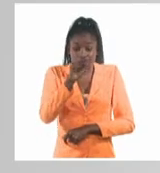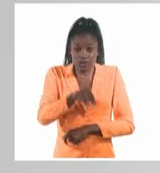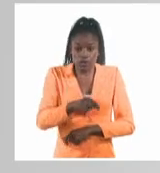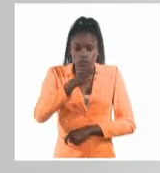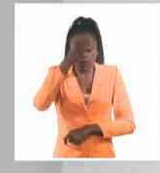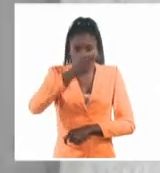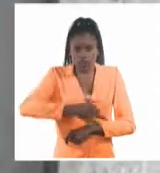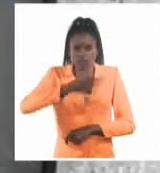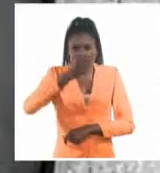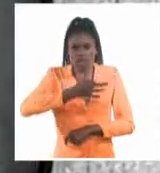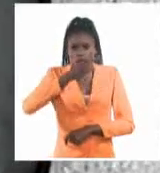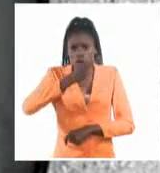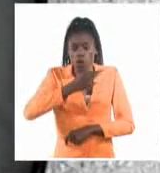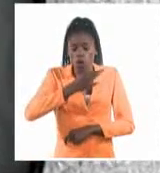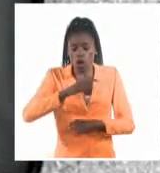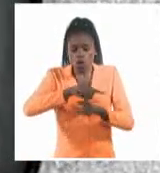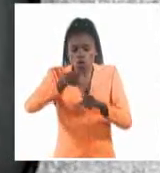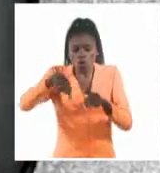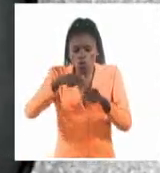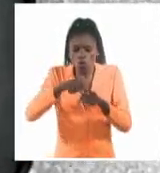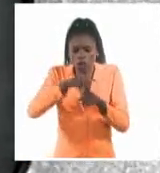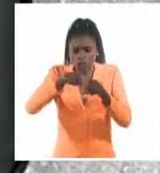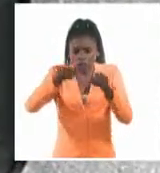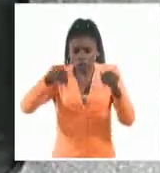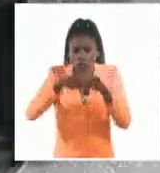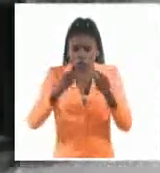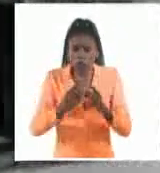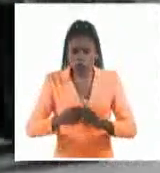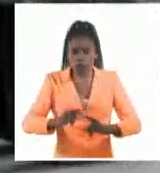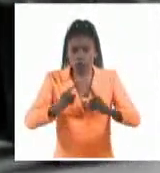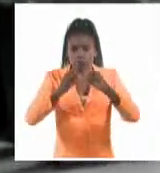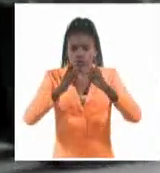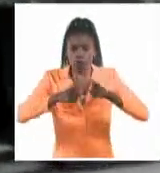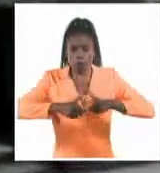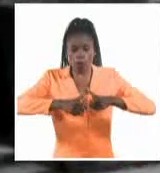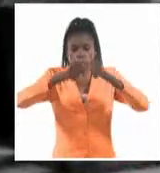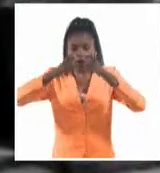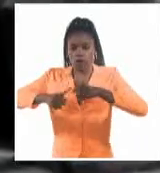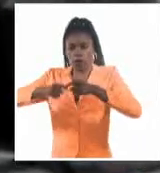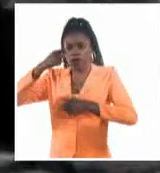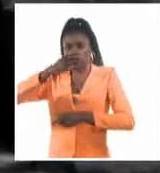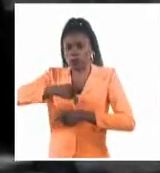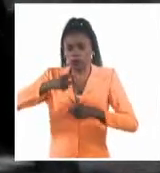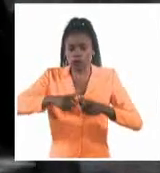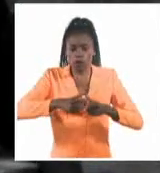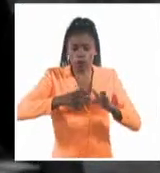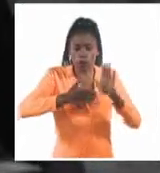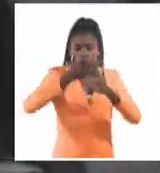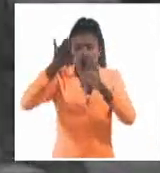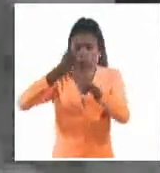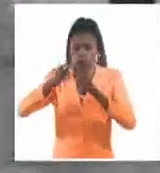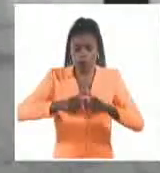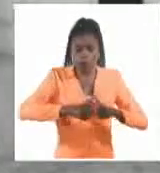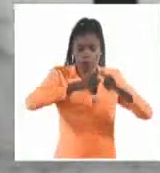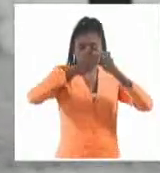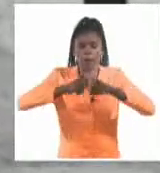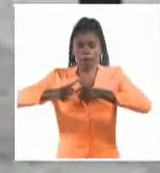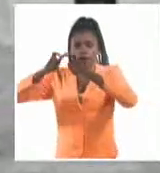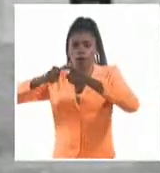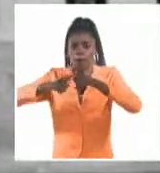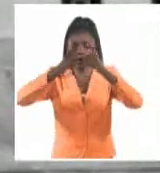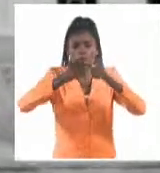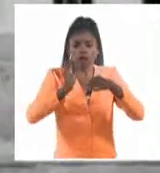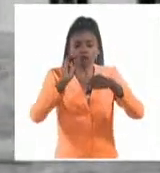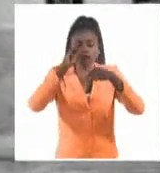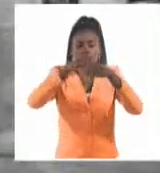decidiera un lugar oficial para depositarlas. Para entonces se decidió construir el memorial Julio Antonio Mella. Antes